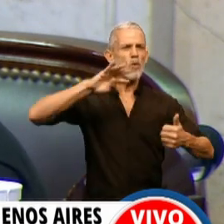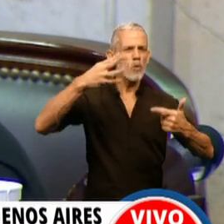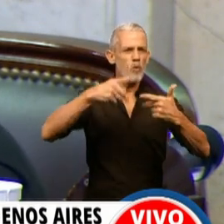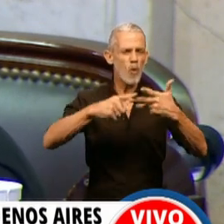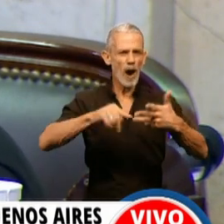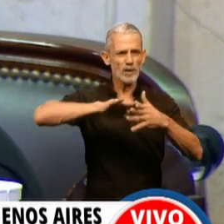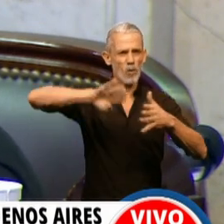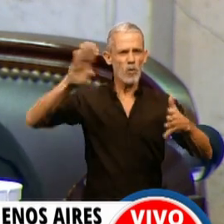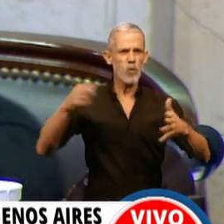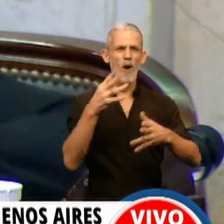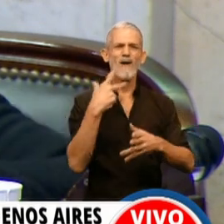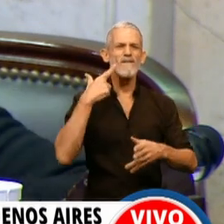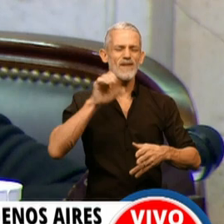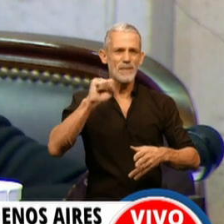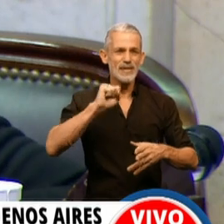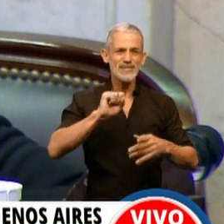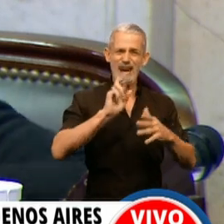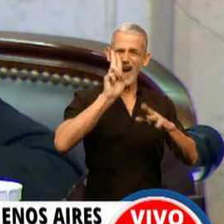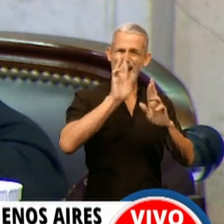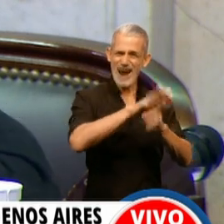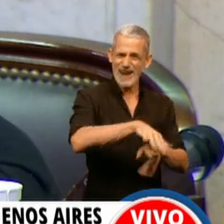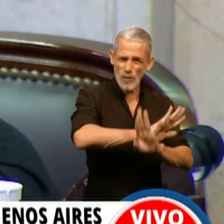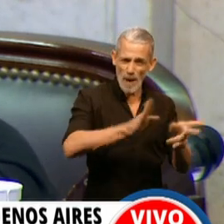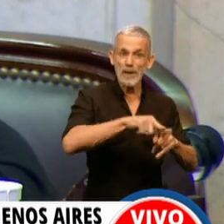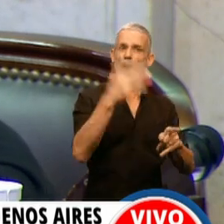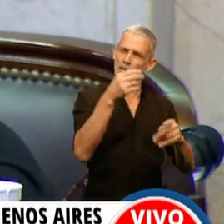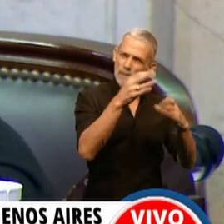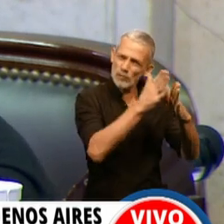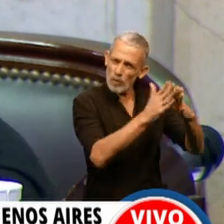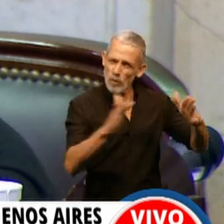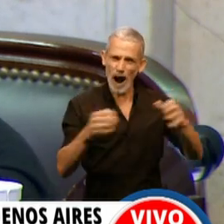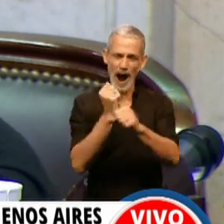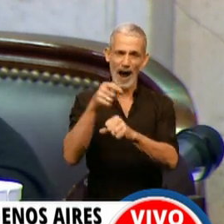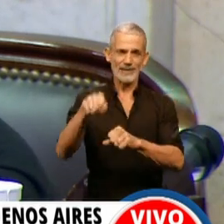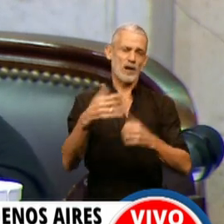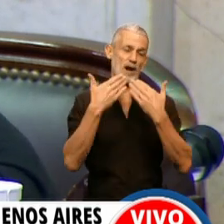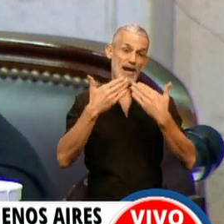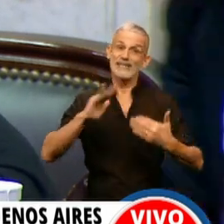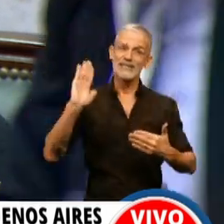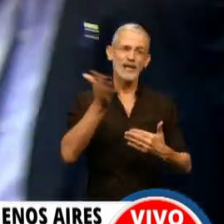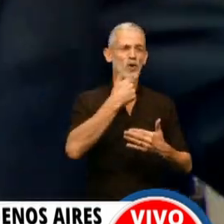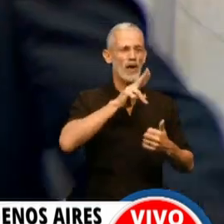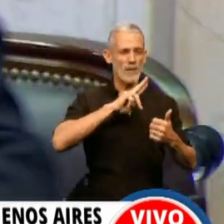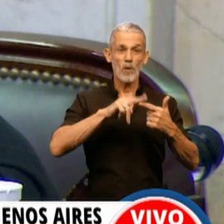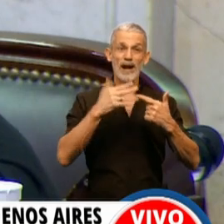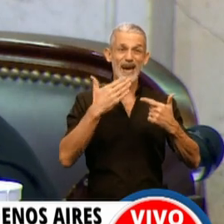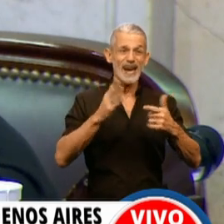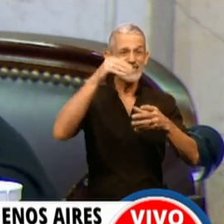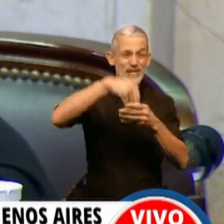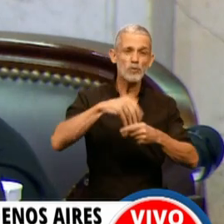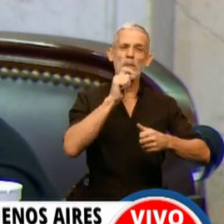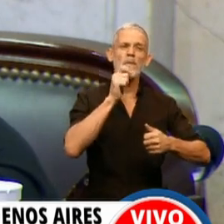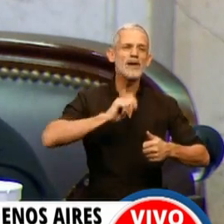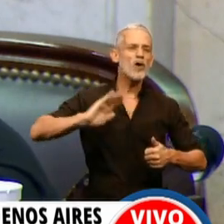- y del que ya fueron parte importante en este país le agradecemos a todas y en agradecimiento a todos los